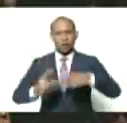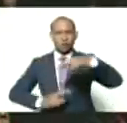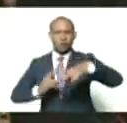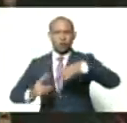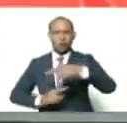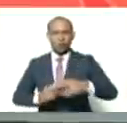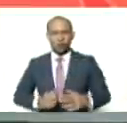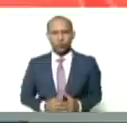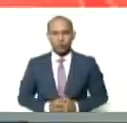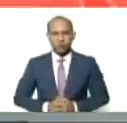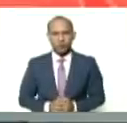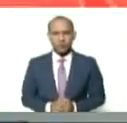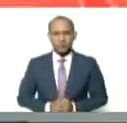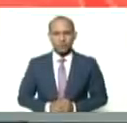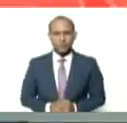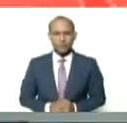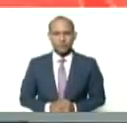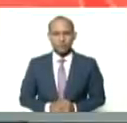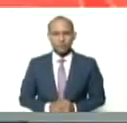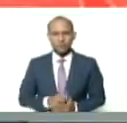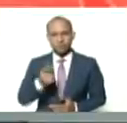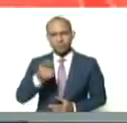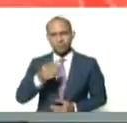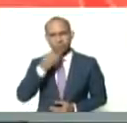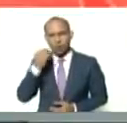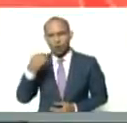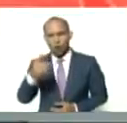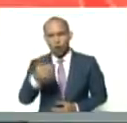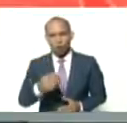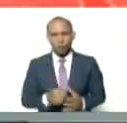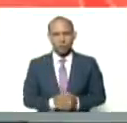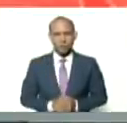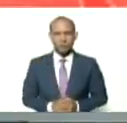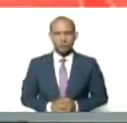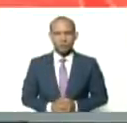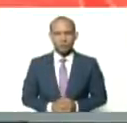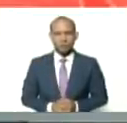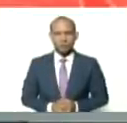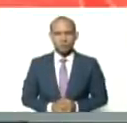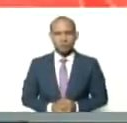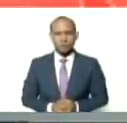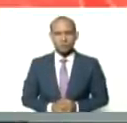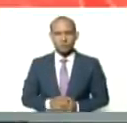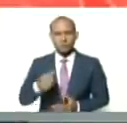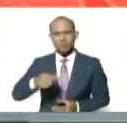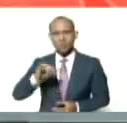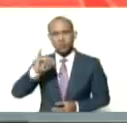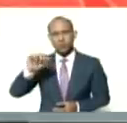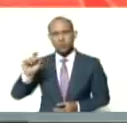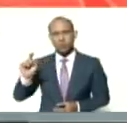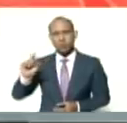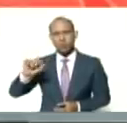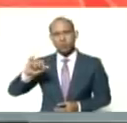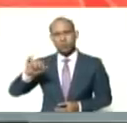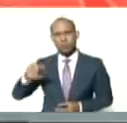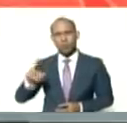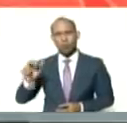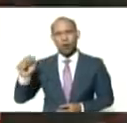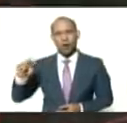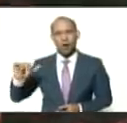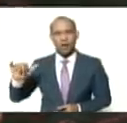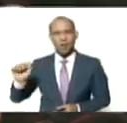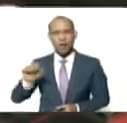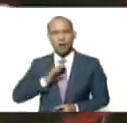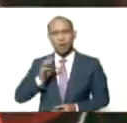Así es, Guanipa. Tú eres Guanipa la buena. La buena. Aquel Guanipa, este Guanipa es del llano.